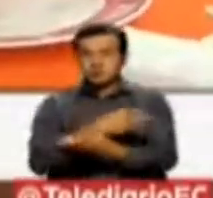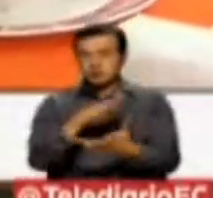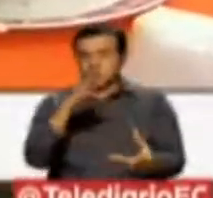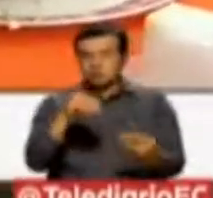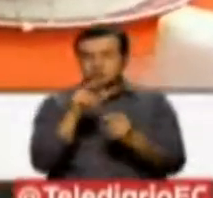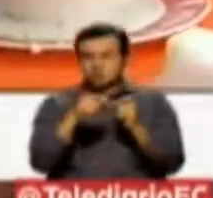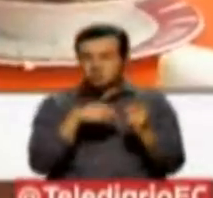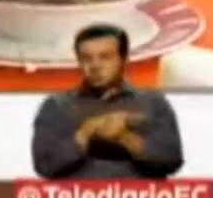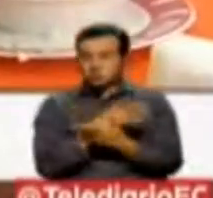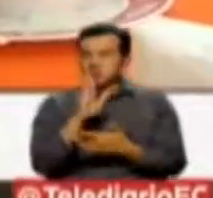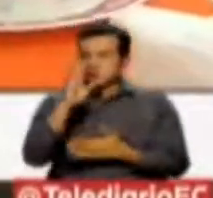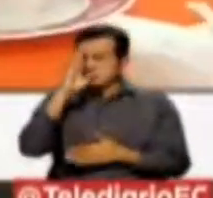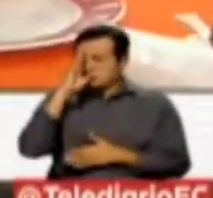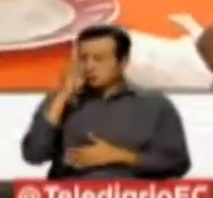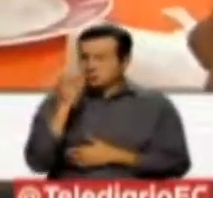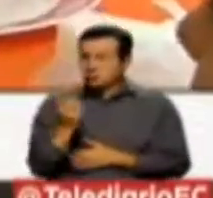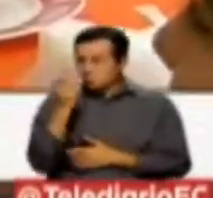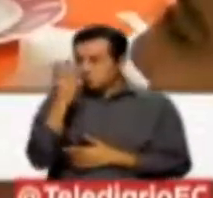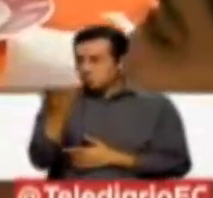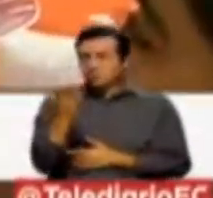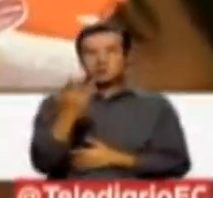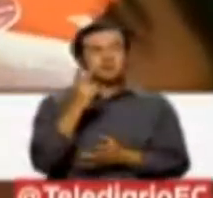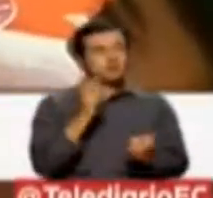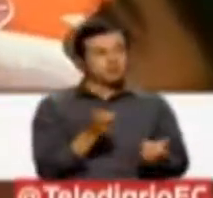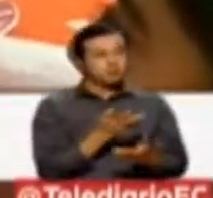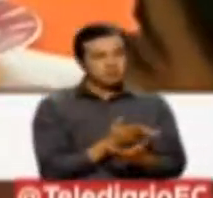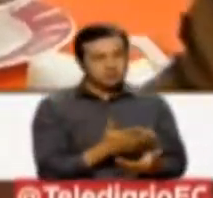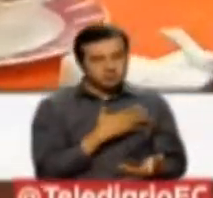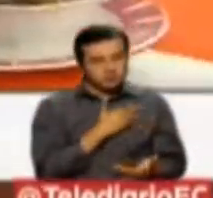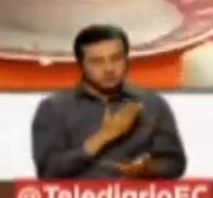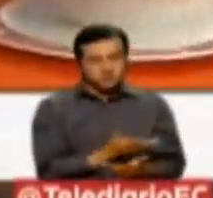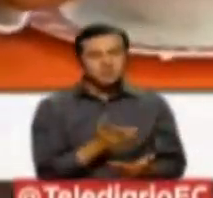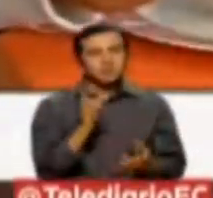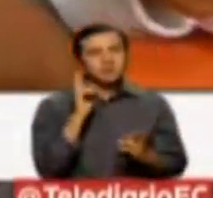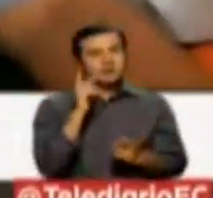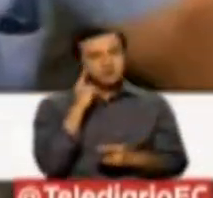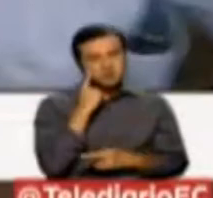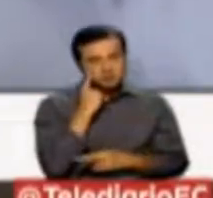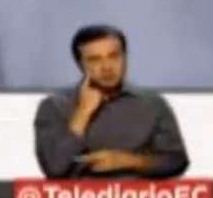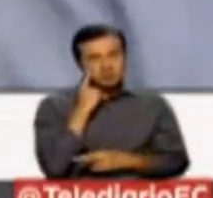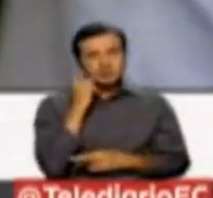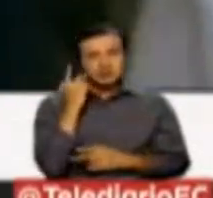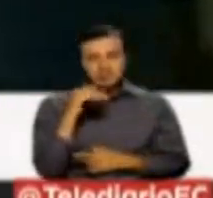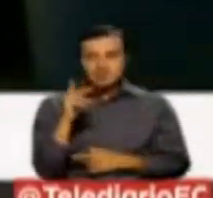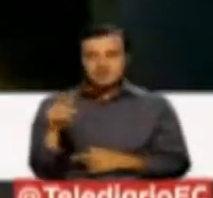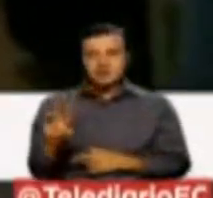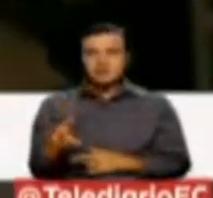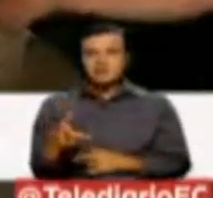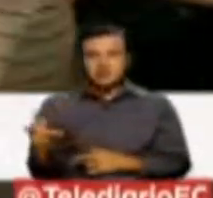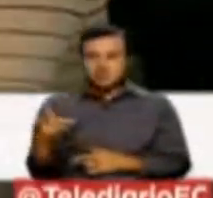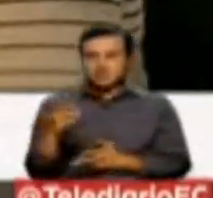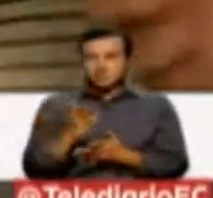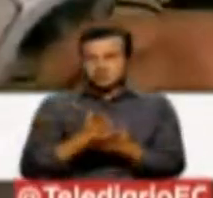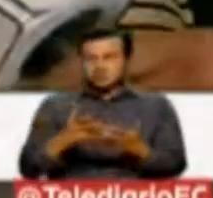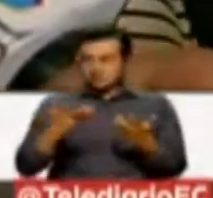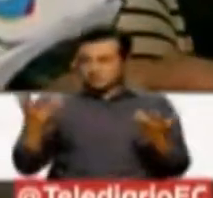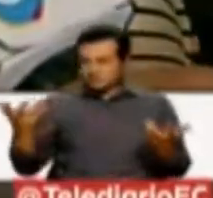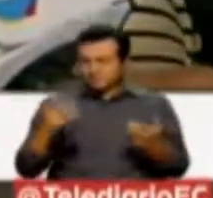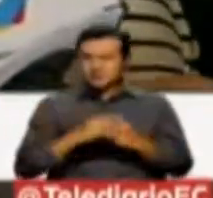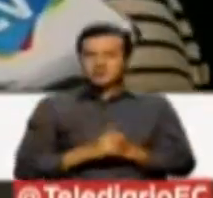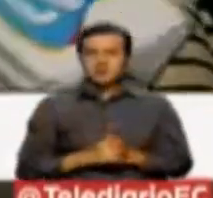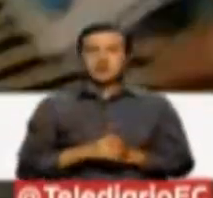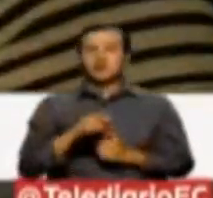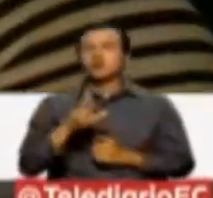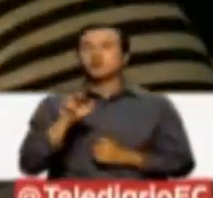a satisfacer la demanda. Amiga, buenos días. Muy buenos Buen días. Provecho. ¿Cómo Gracias. Le va? Gracias. Espero que me tarde. Sí, aquí le compartimos. ¿Cuál es su nombre, por favor?